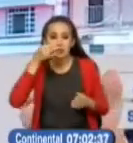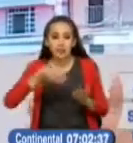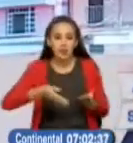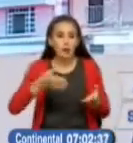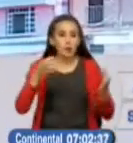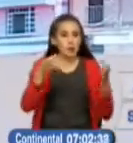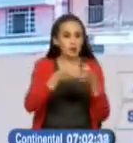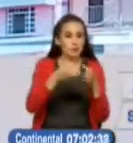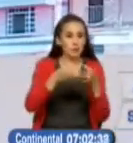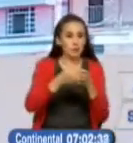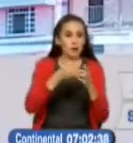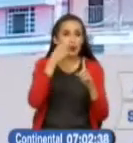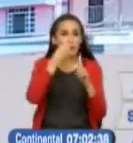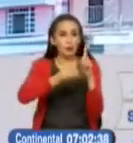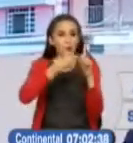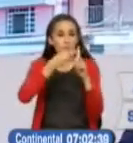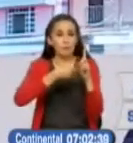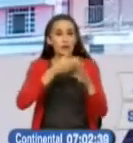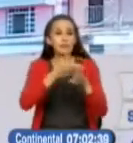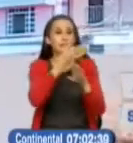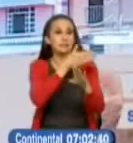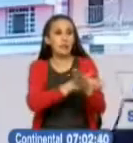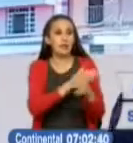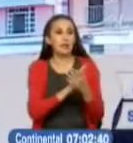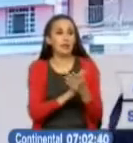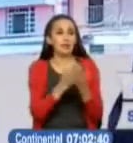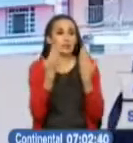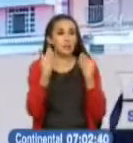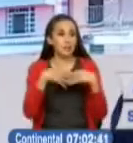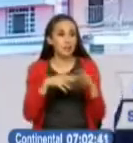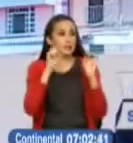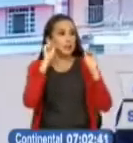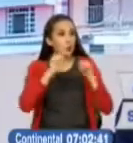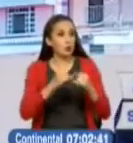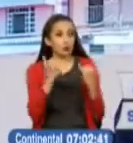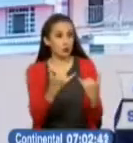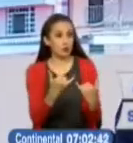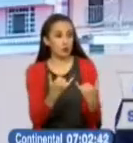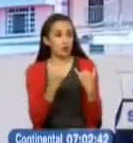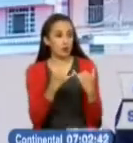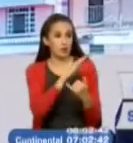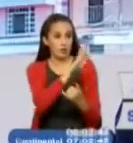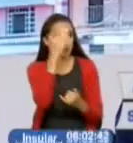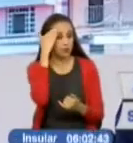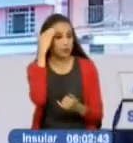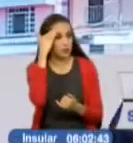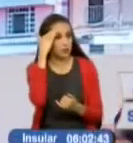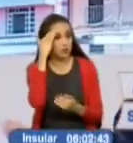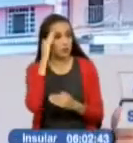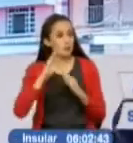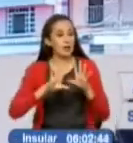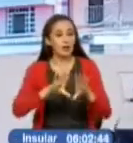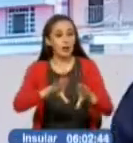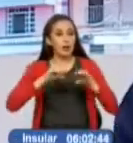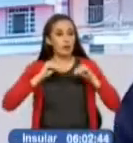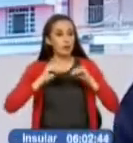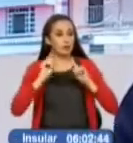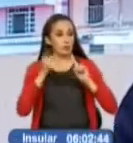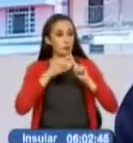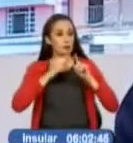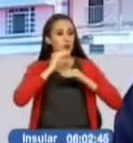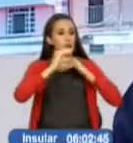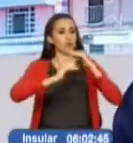admisión meses antes de que esto termine. Esta vez, como usted sabe perfectamente, lo que hemos hecho es asumir un proceso que